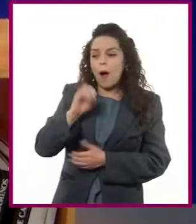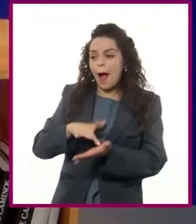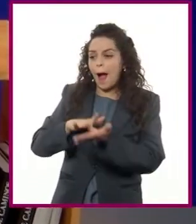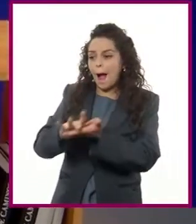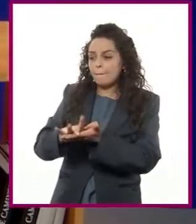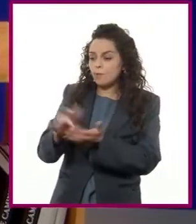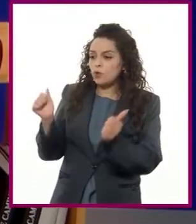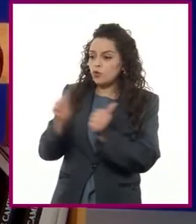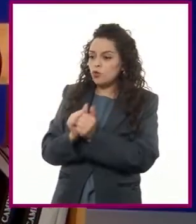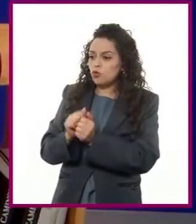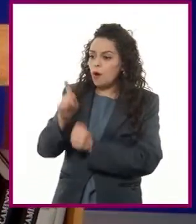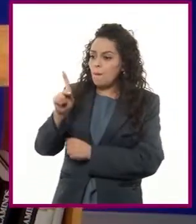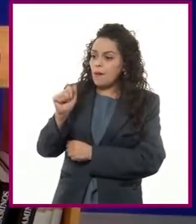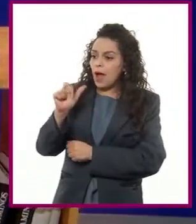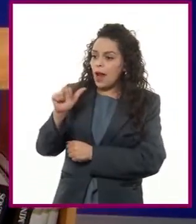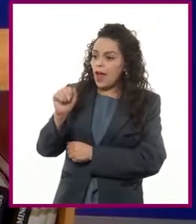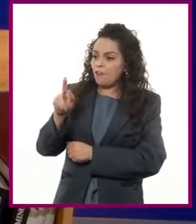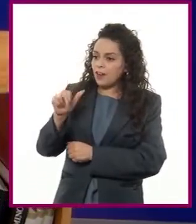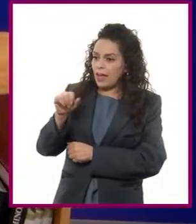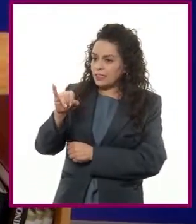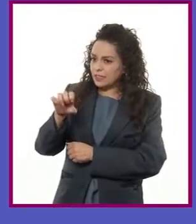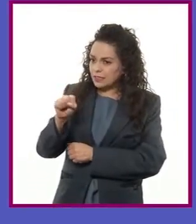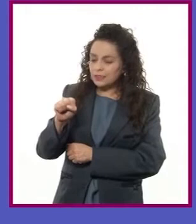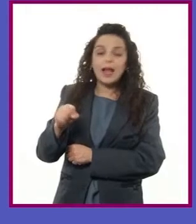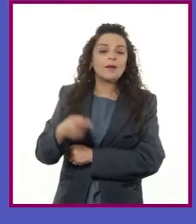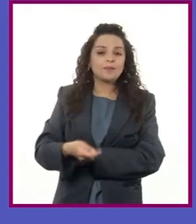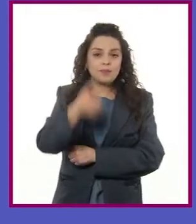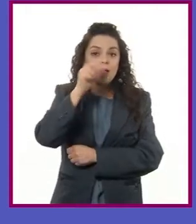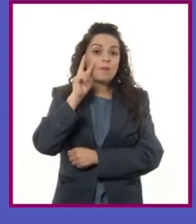paráfrasis? Veamos primero la siguiente imagen.